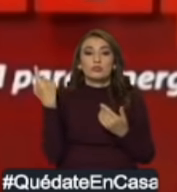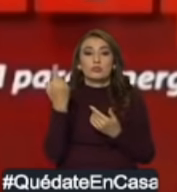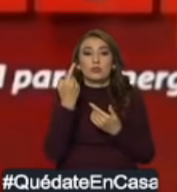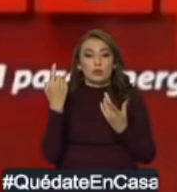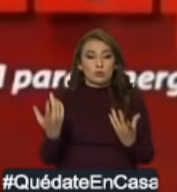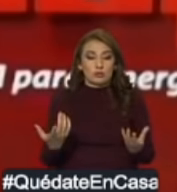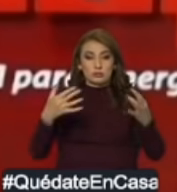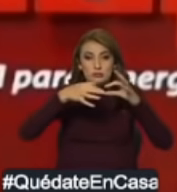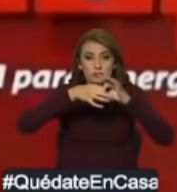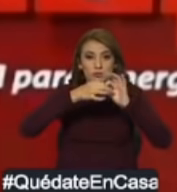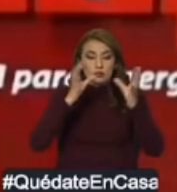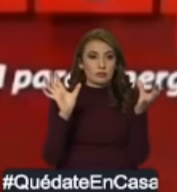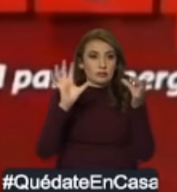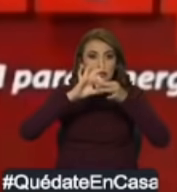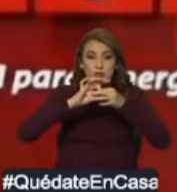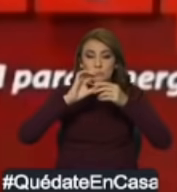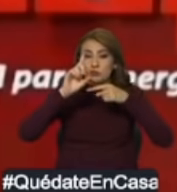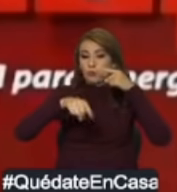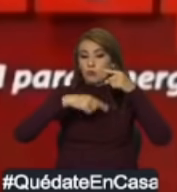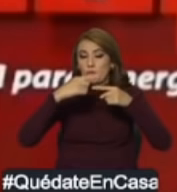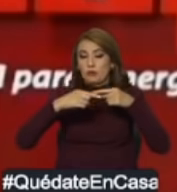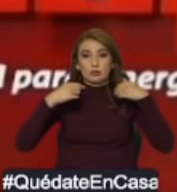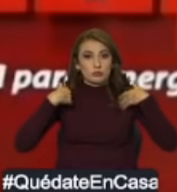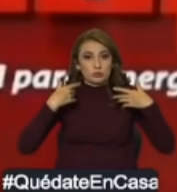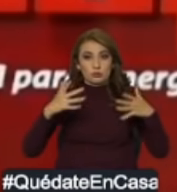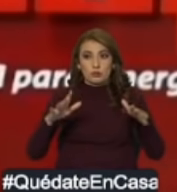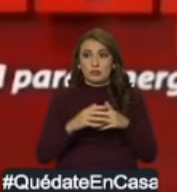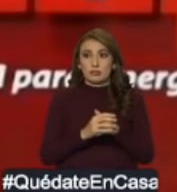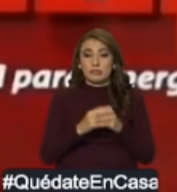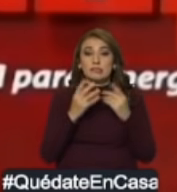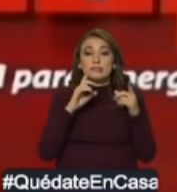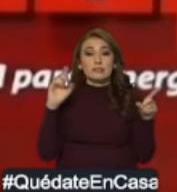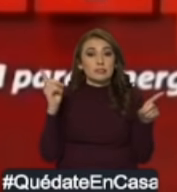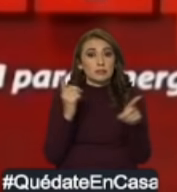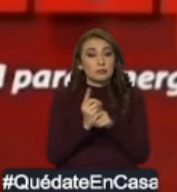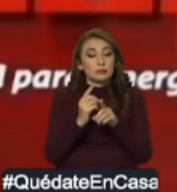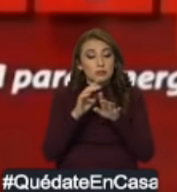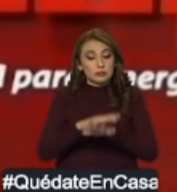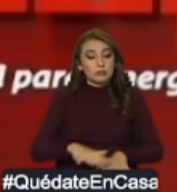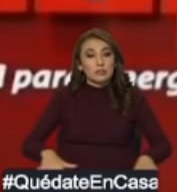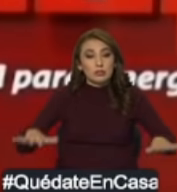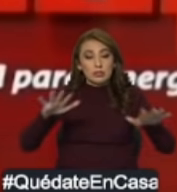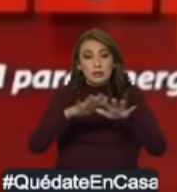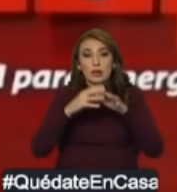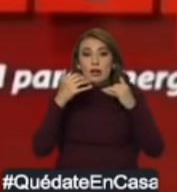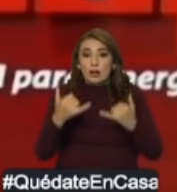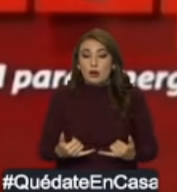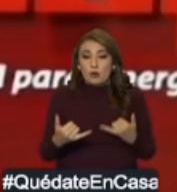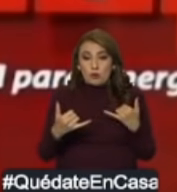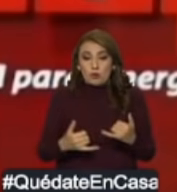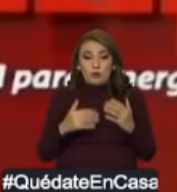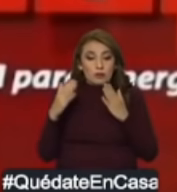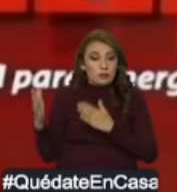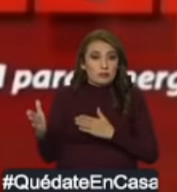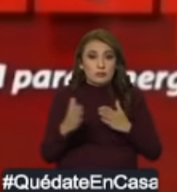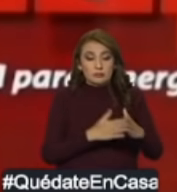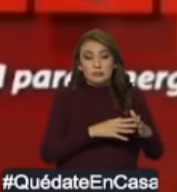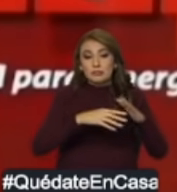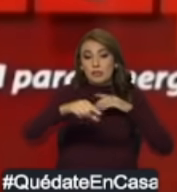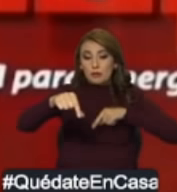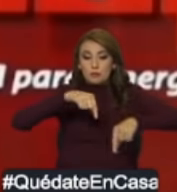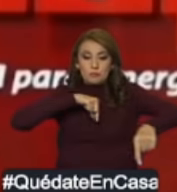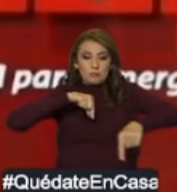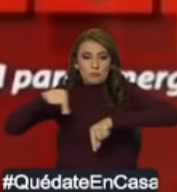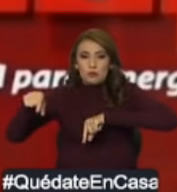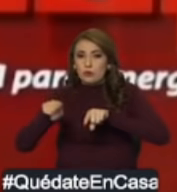cantones y entre provincias cuando no hay ninguna restricción. Hay que considerar entonces que en este momento la circulación está muy